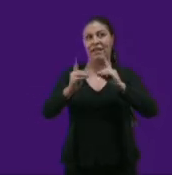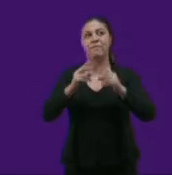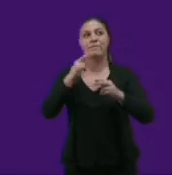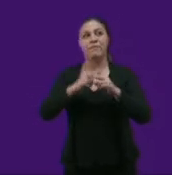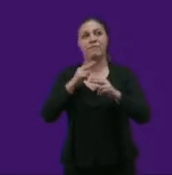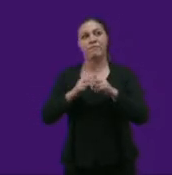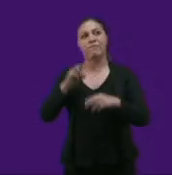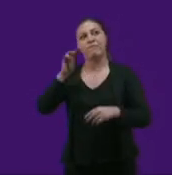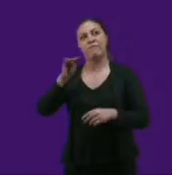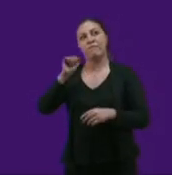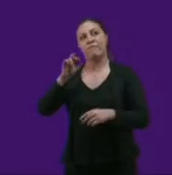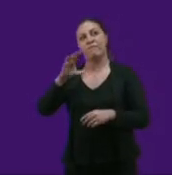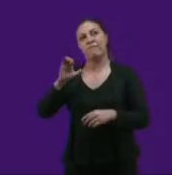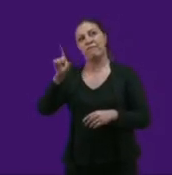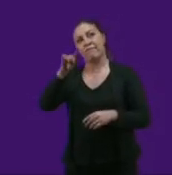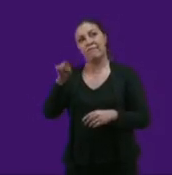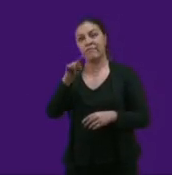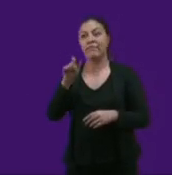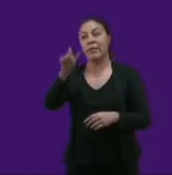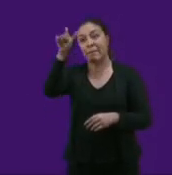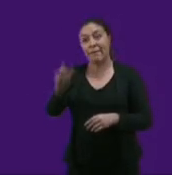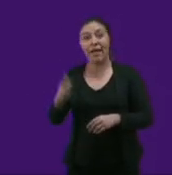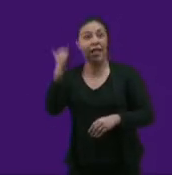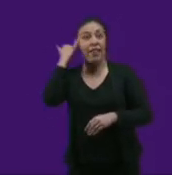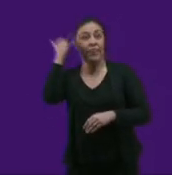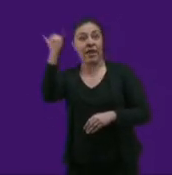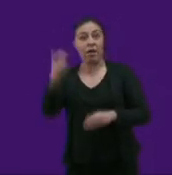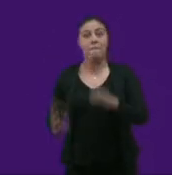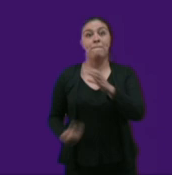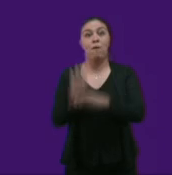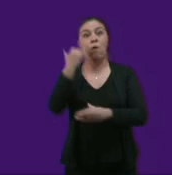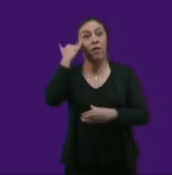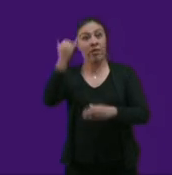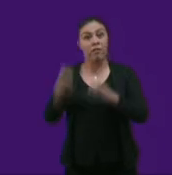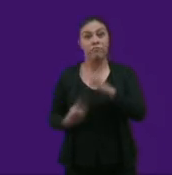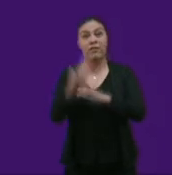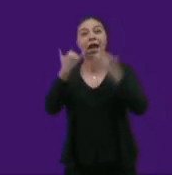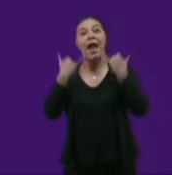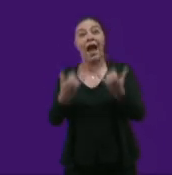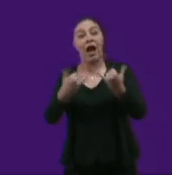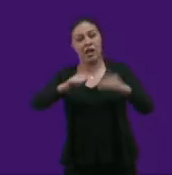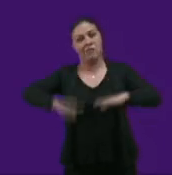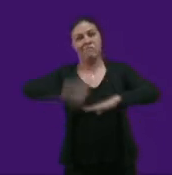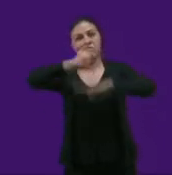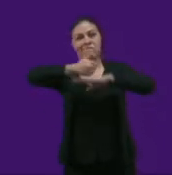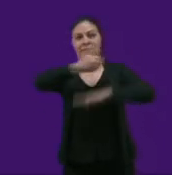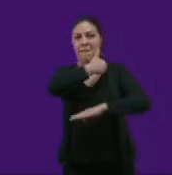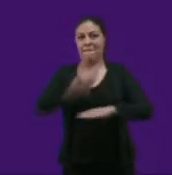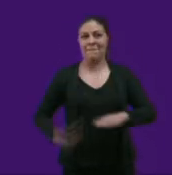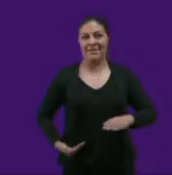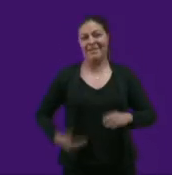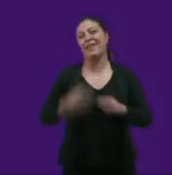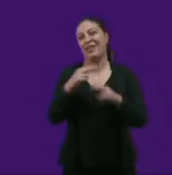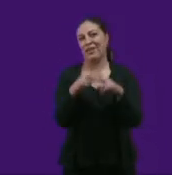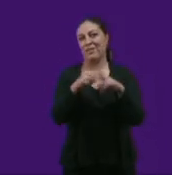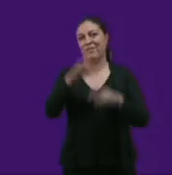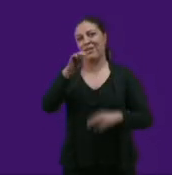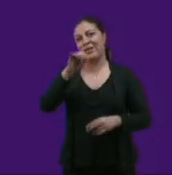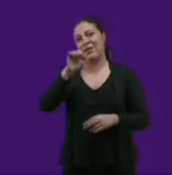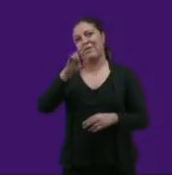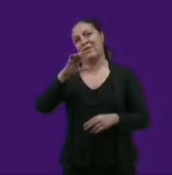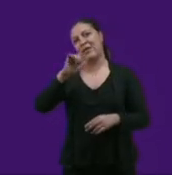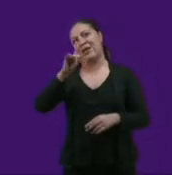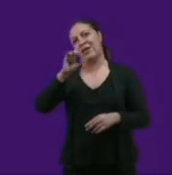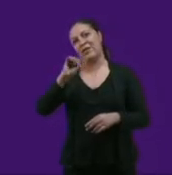Galperín. Nada más y nada menos que el fundador, el creador y actual presidente de Mercado Libre, quien nos acompaña aquí en